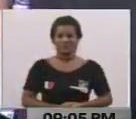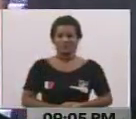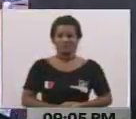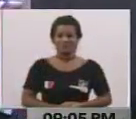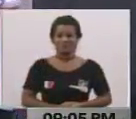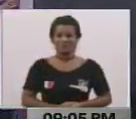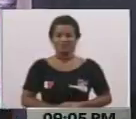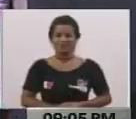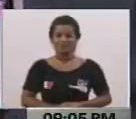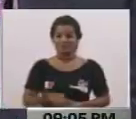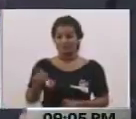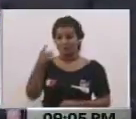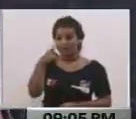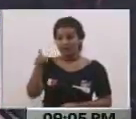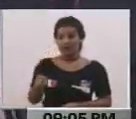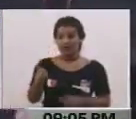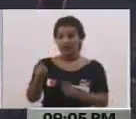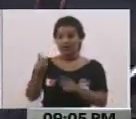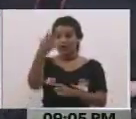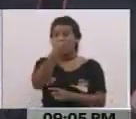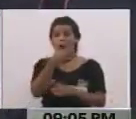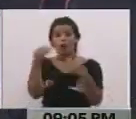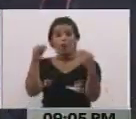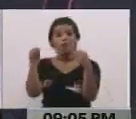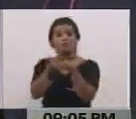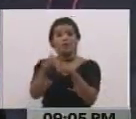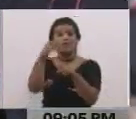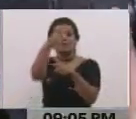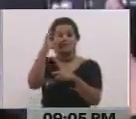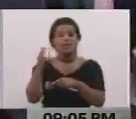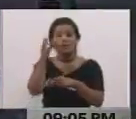Es el clon, mira, el clon de Silvia.